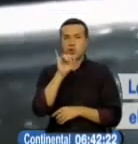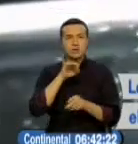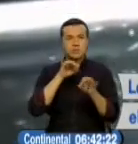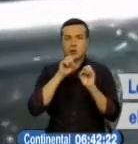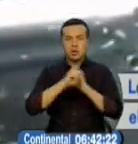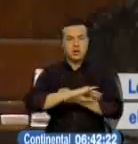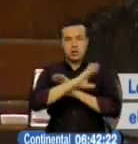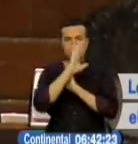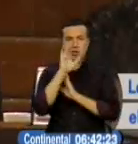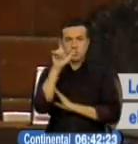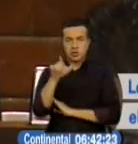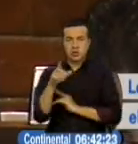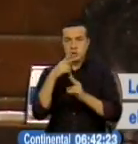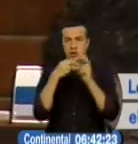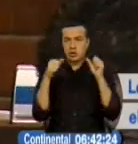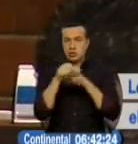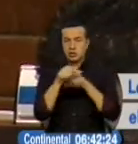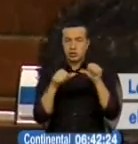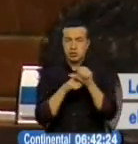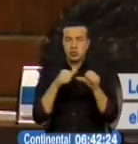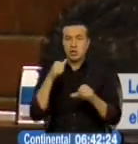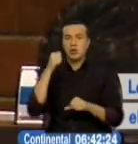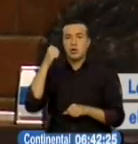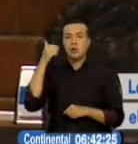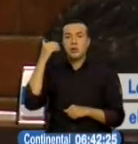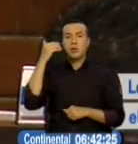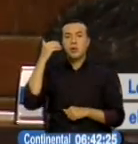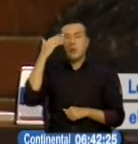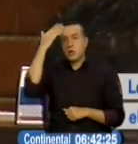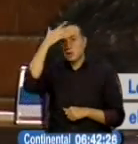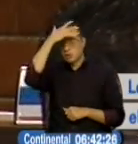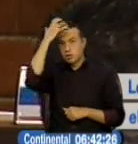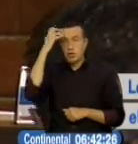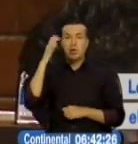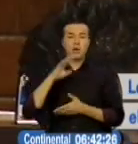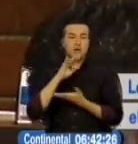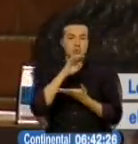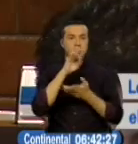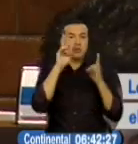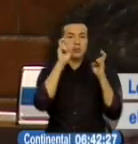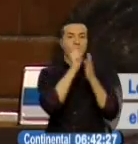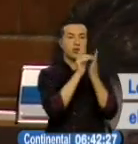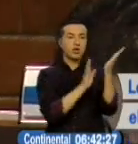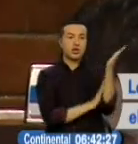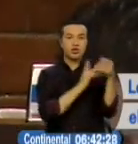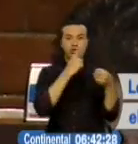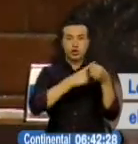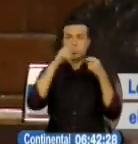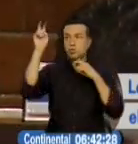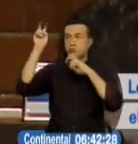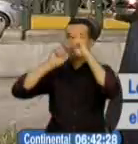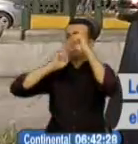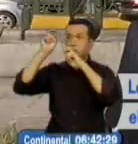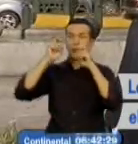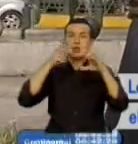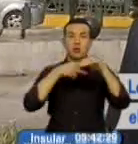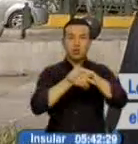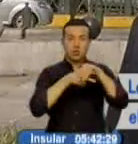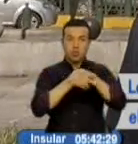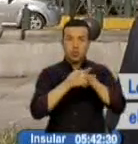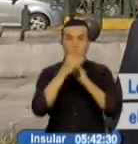de la participación del ex asesor de Mauricio Rodas como delegado en las negociaciones del proyecto Quito Cables y Guayasamín.